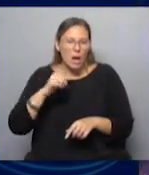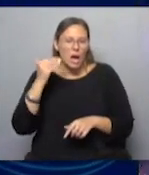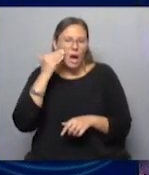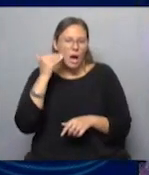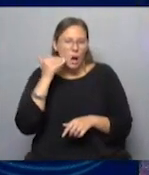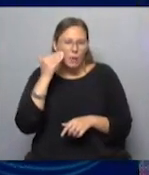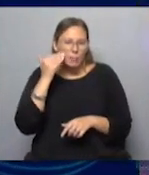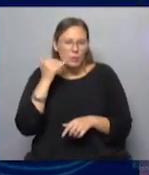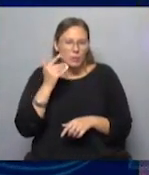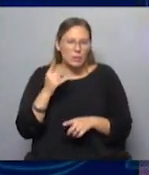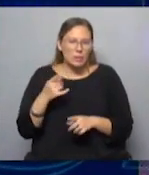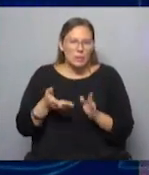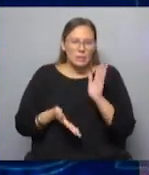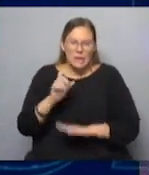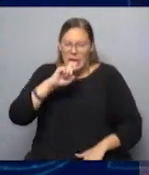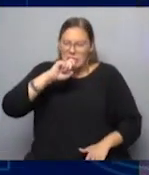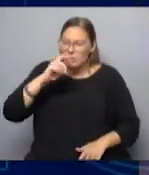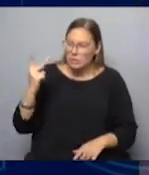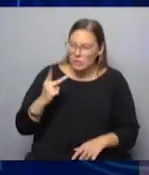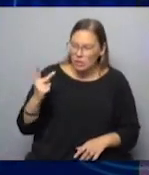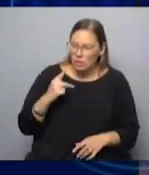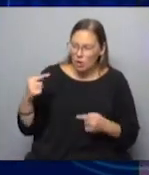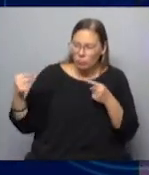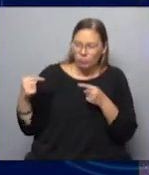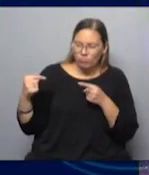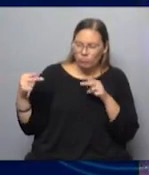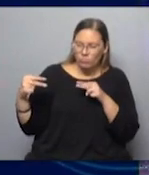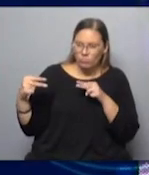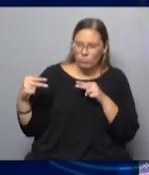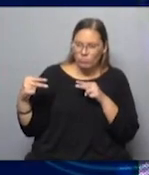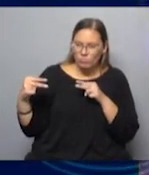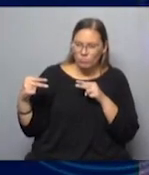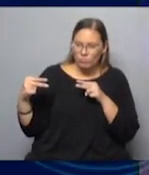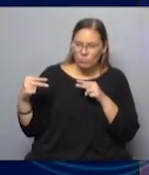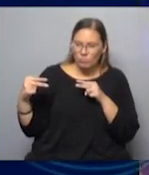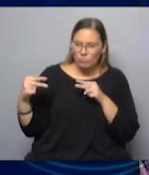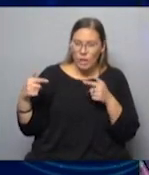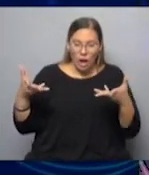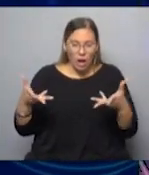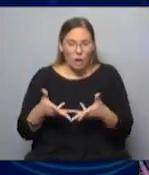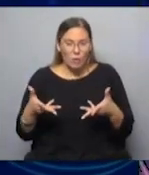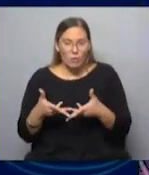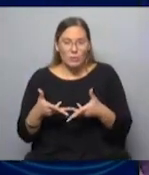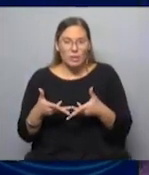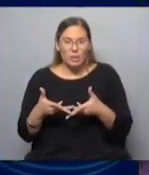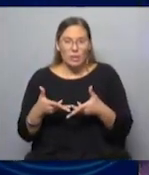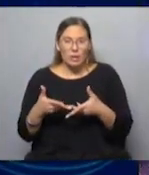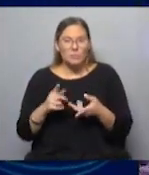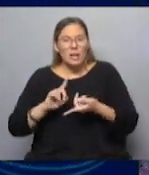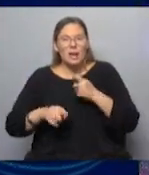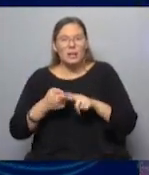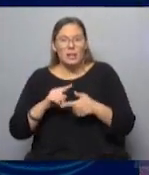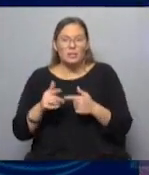y salir así nos ganó nos las dos una con la otra hoy estamos viviendo una relación